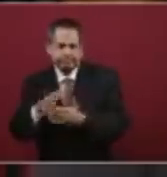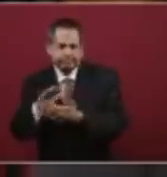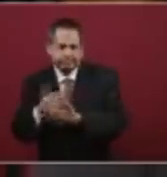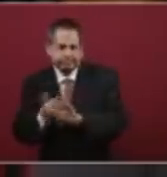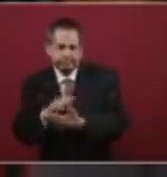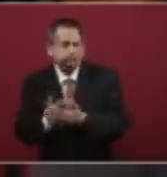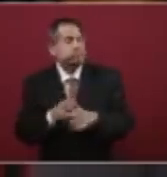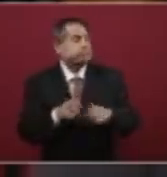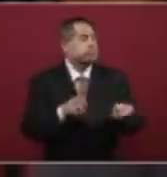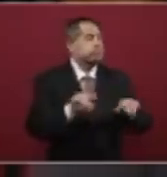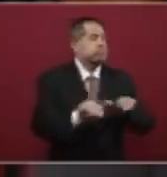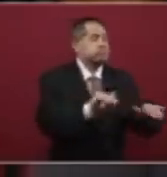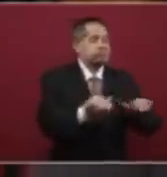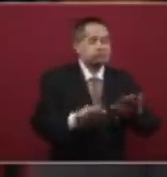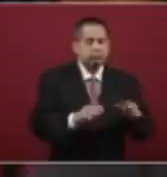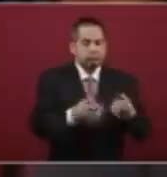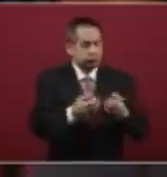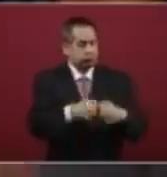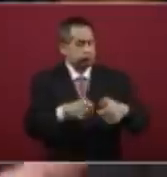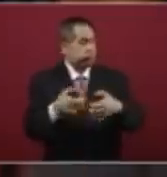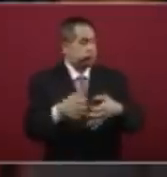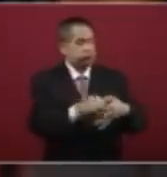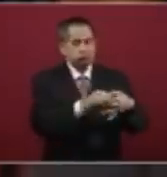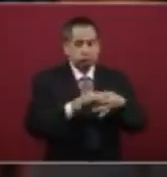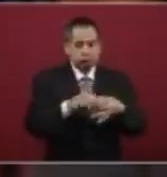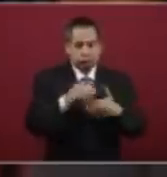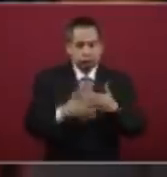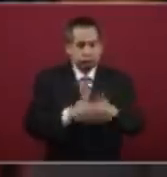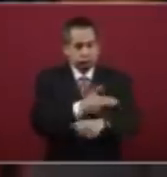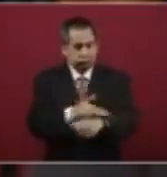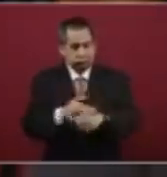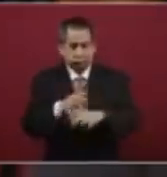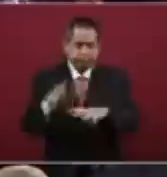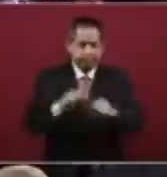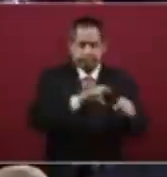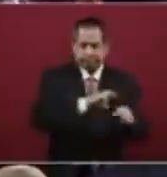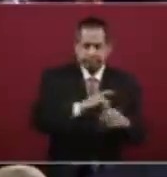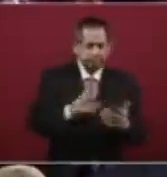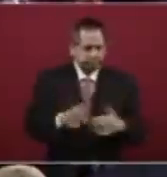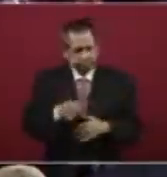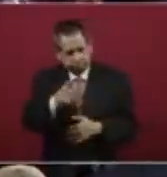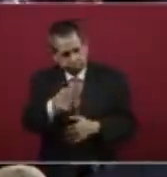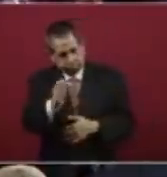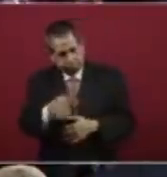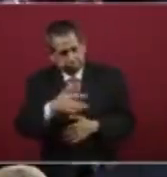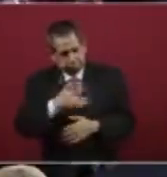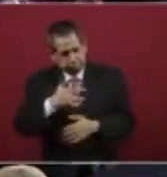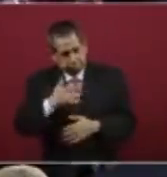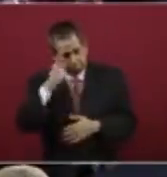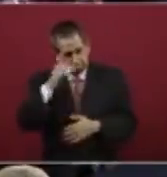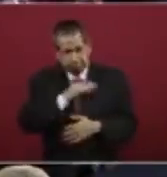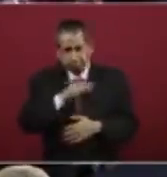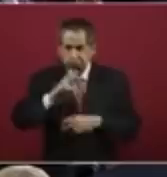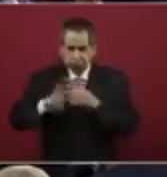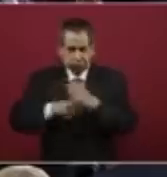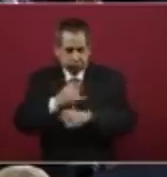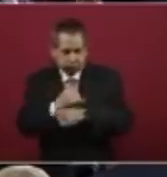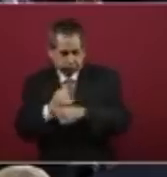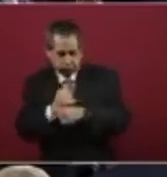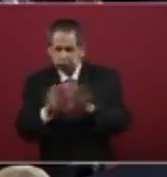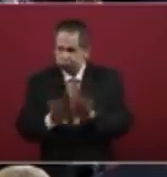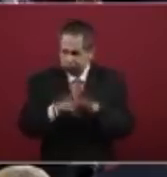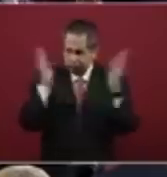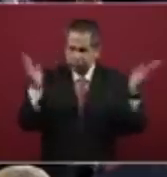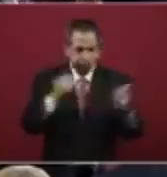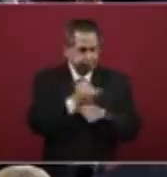la visión y el espíritu cooperativista para llevar a procesos de privatización. ¿Estaría usted en condición de que se promoviera una investigación abierta